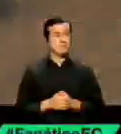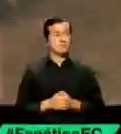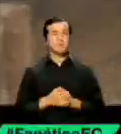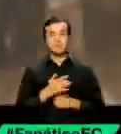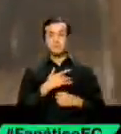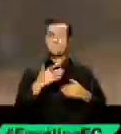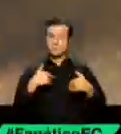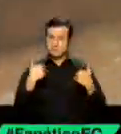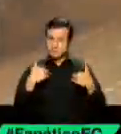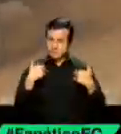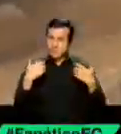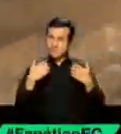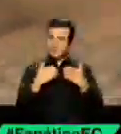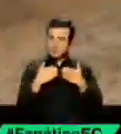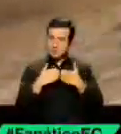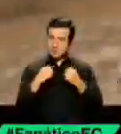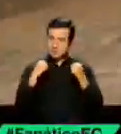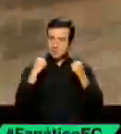Contento por ese equipo,